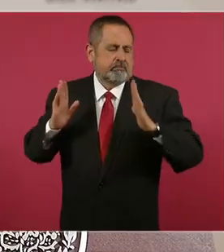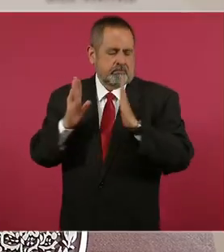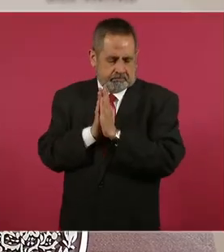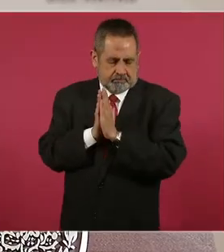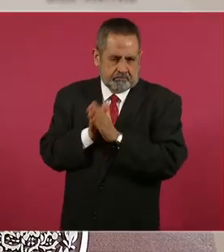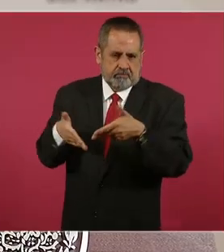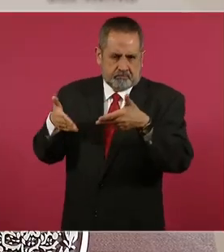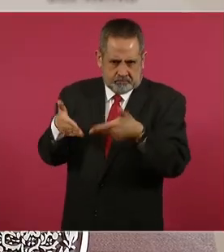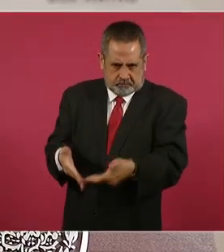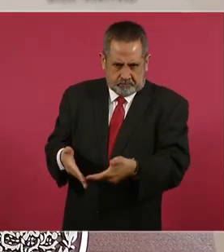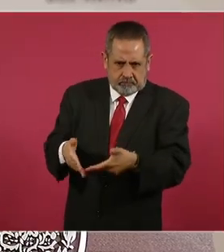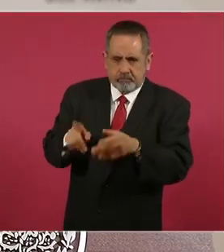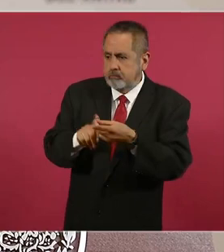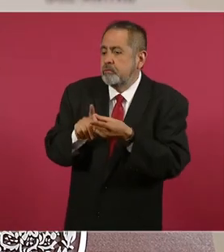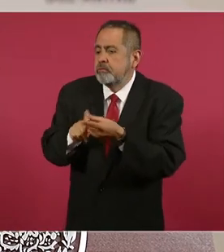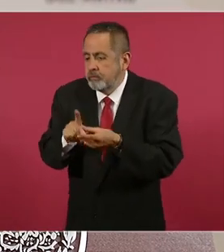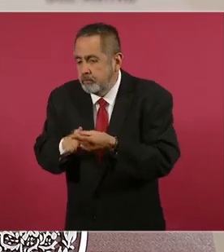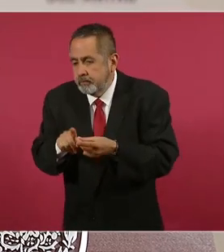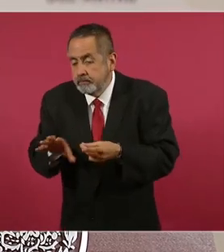y